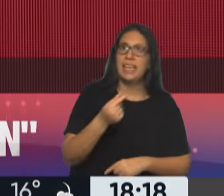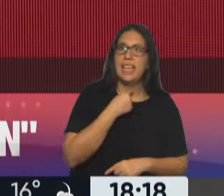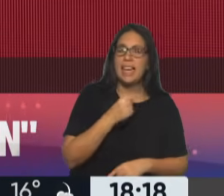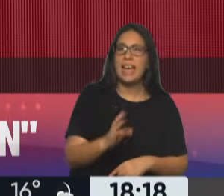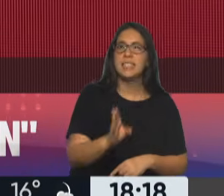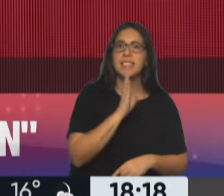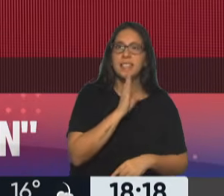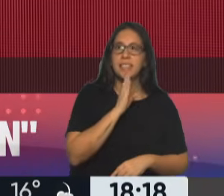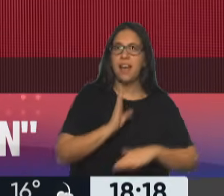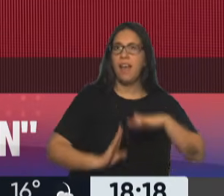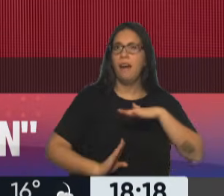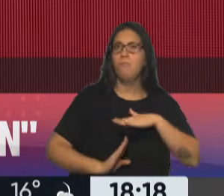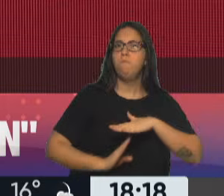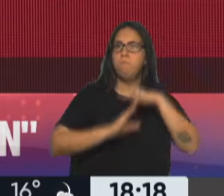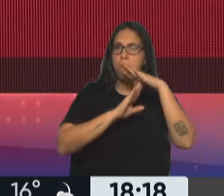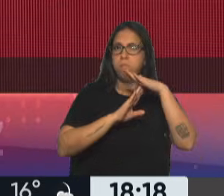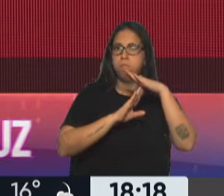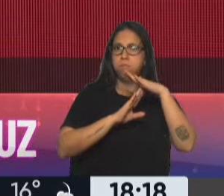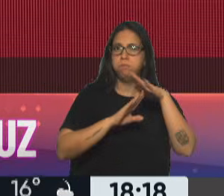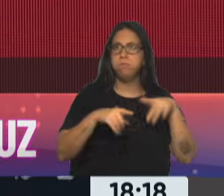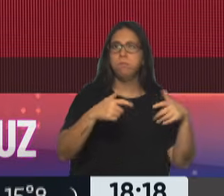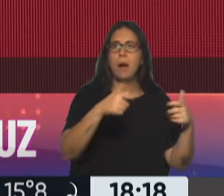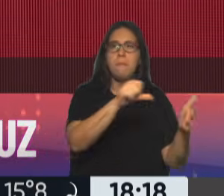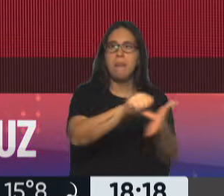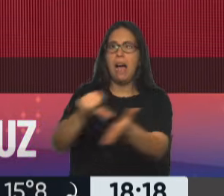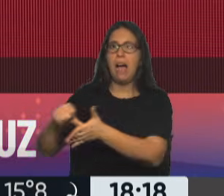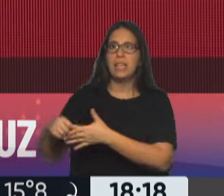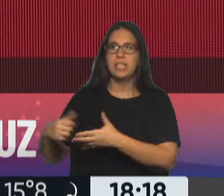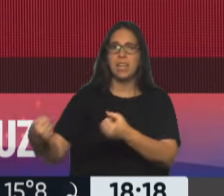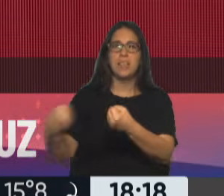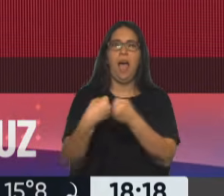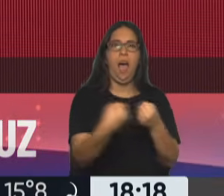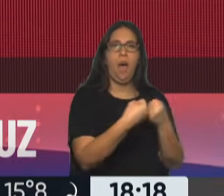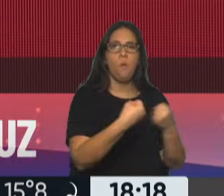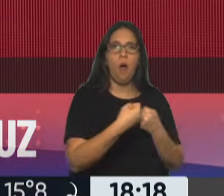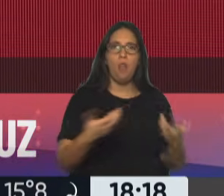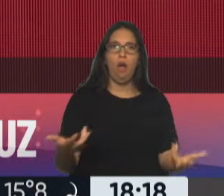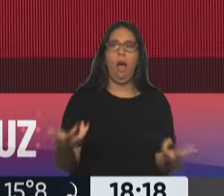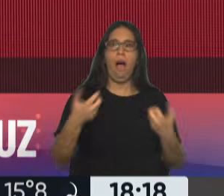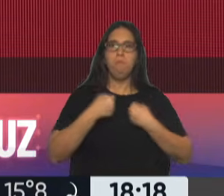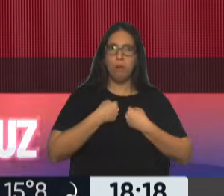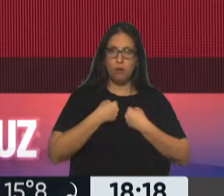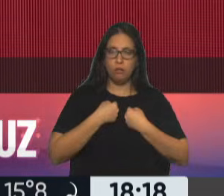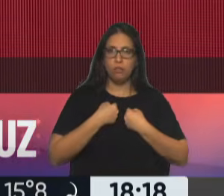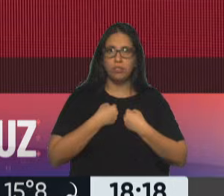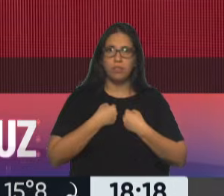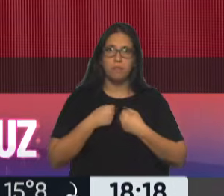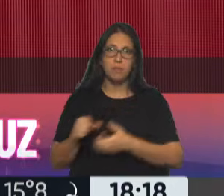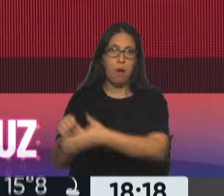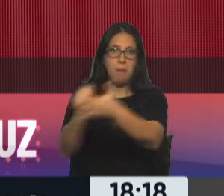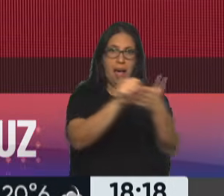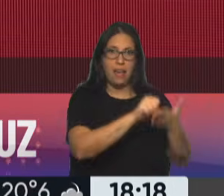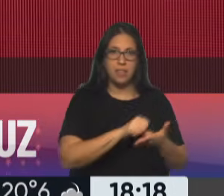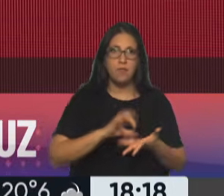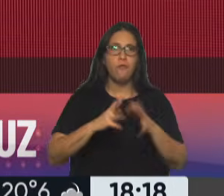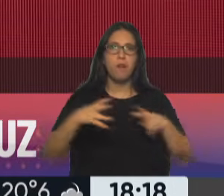actor hegemónico, acompañado por medio de los acuerdos de Abraham por el resto de los países del Golfo, una especie de